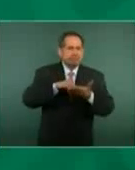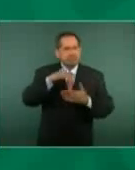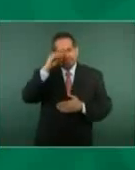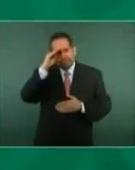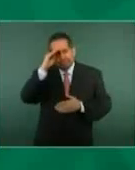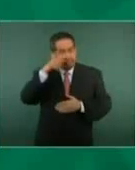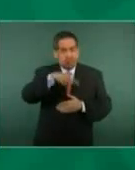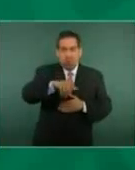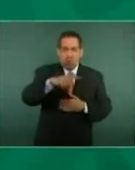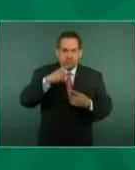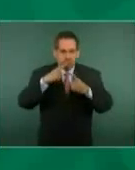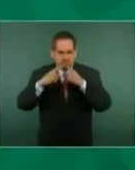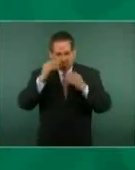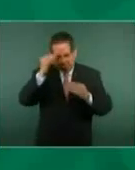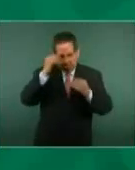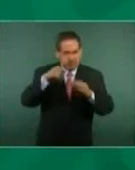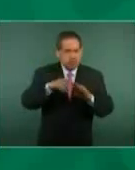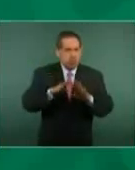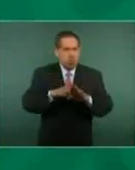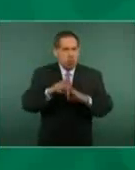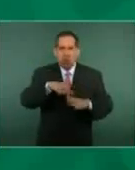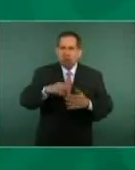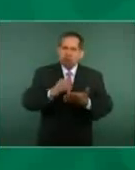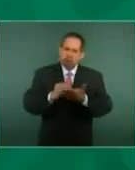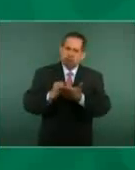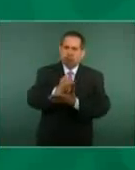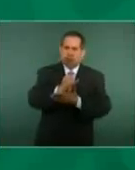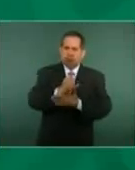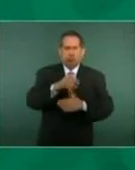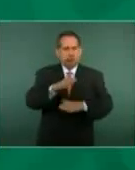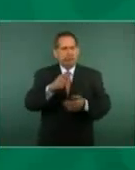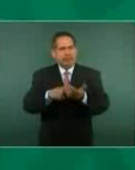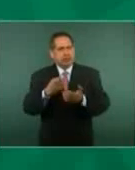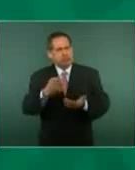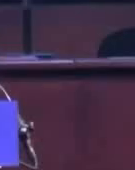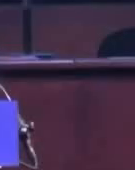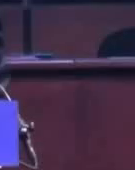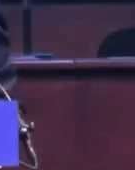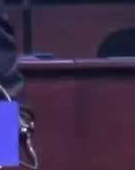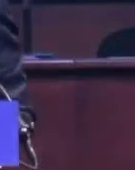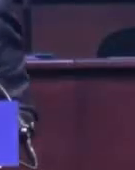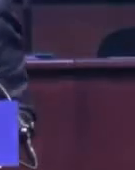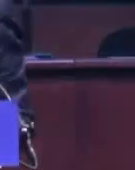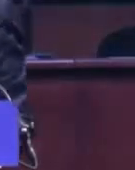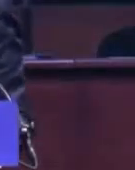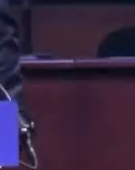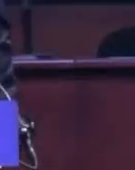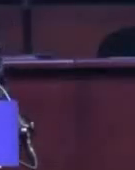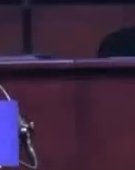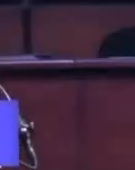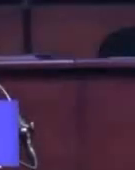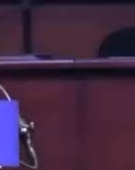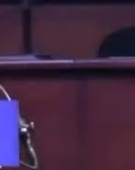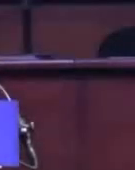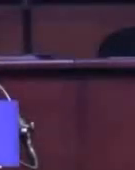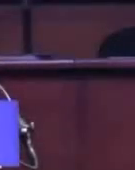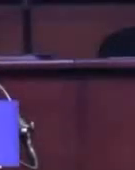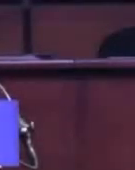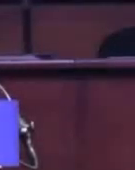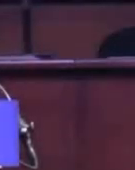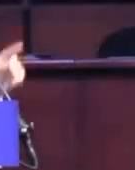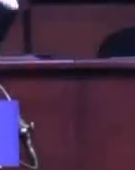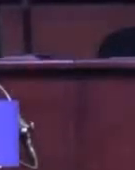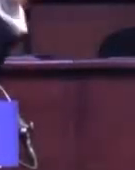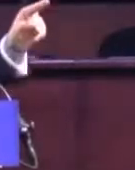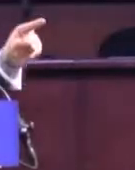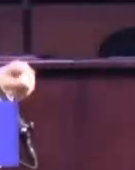está interviniendo de manera absurda, incluso en contra de las leyes y medidas cautelares impuestas por el INE. Algunas han sido confirmadas por el